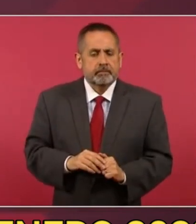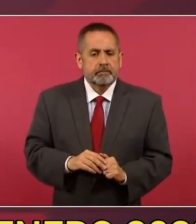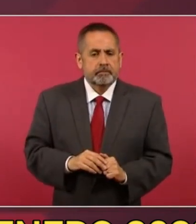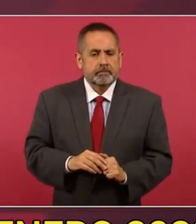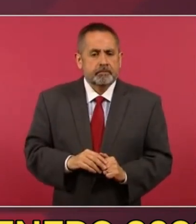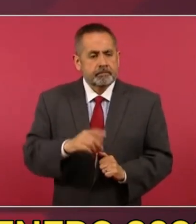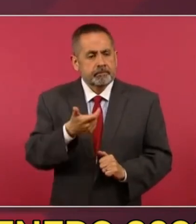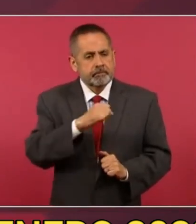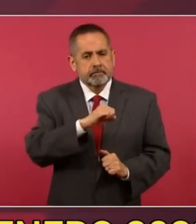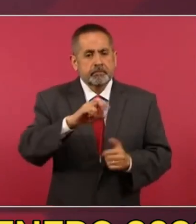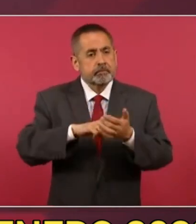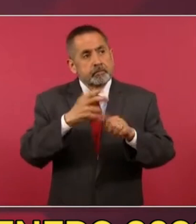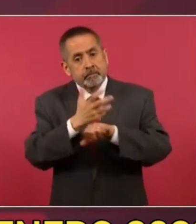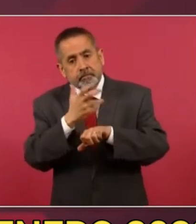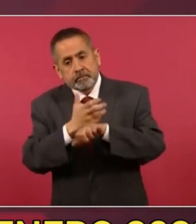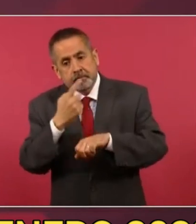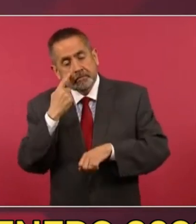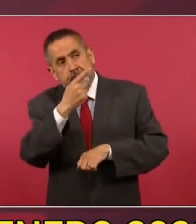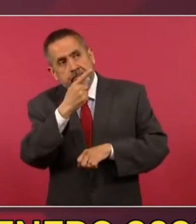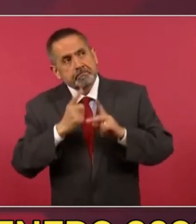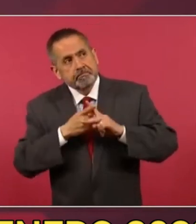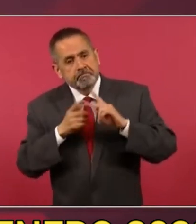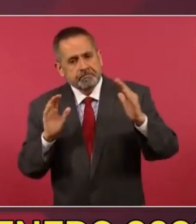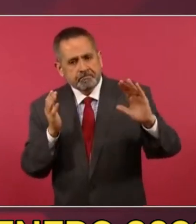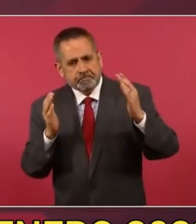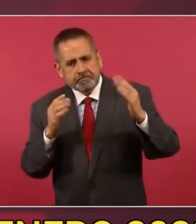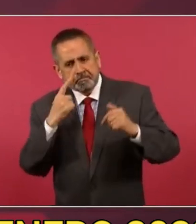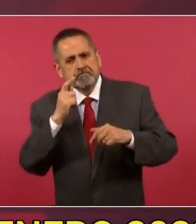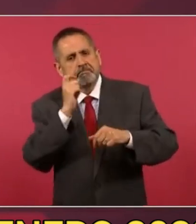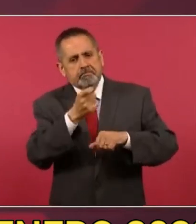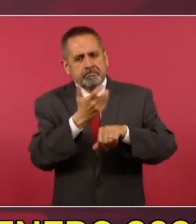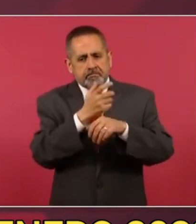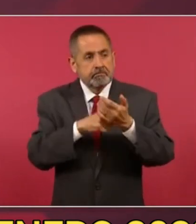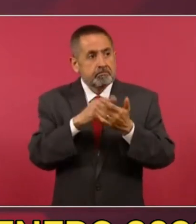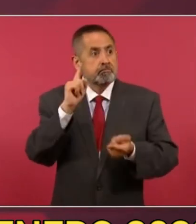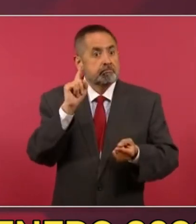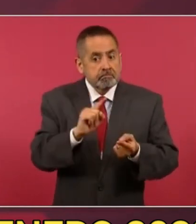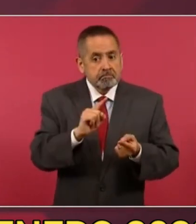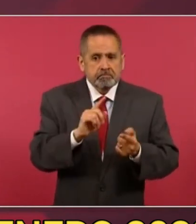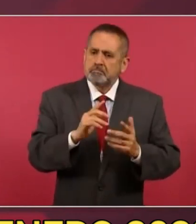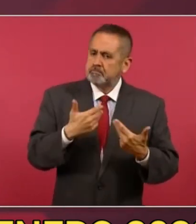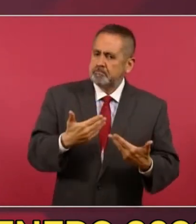la inflación anual en Estados Unidos, nos ayuda mucho porque está a la baja.